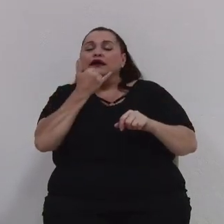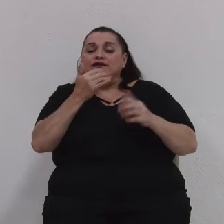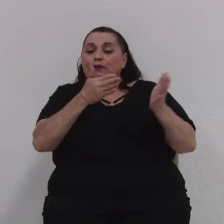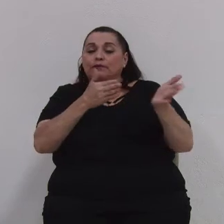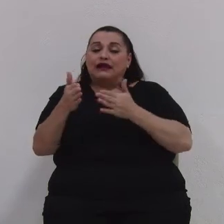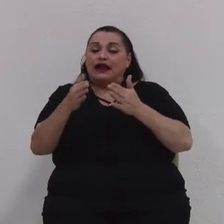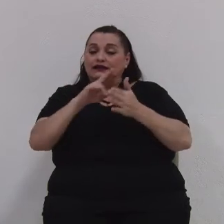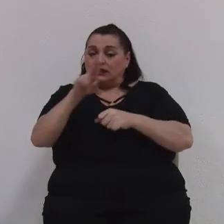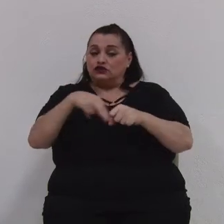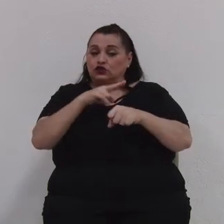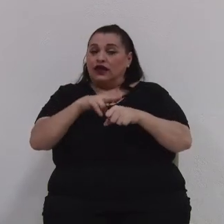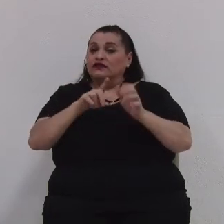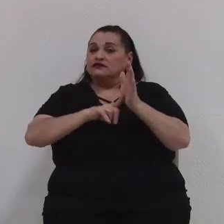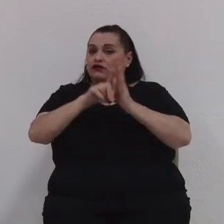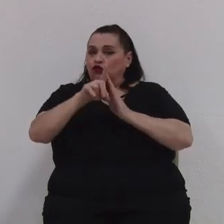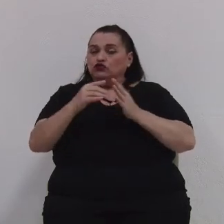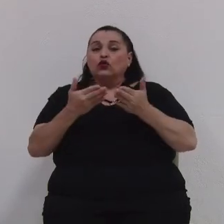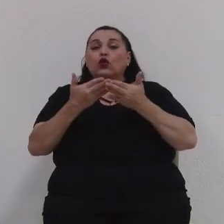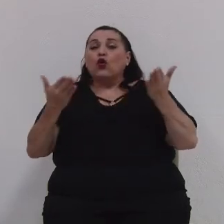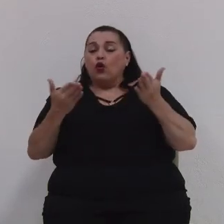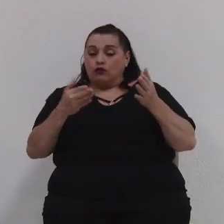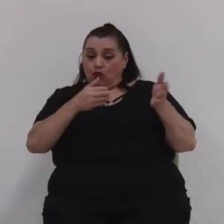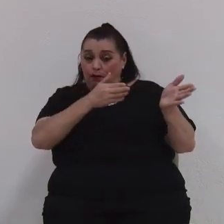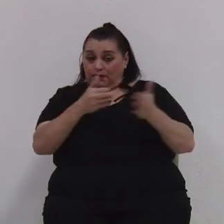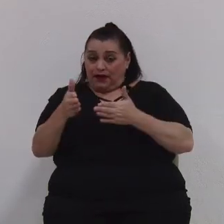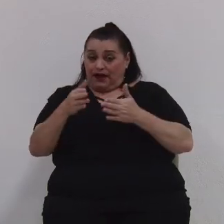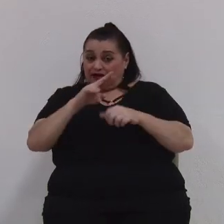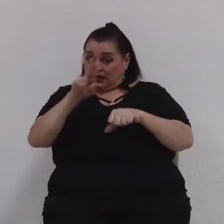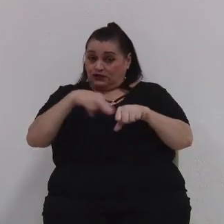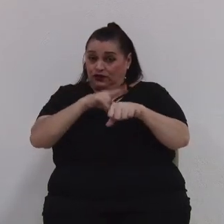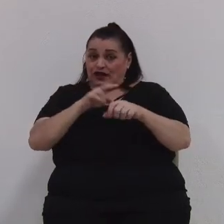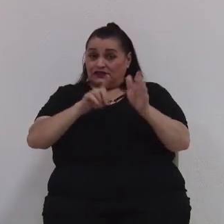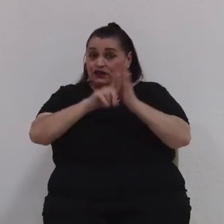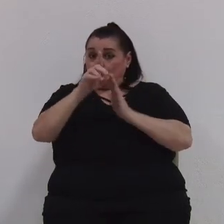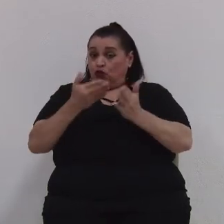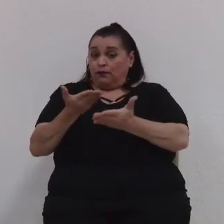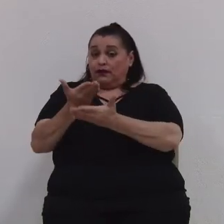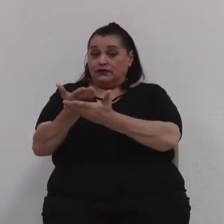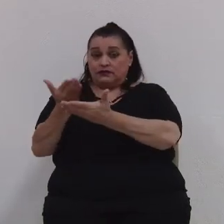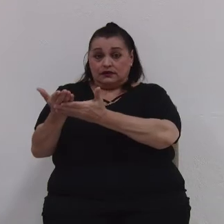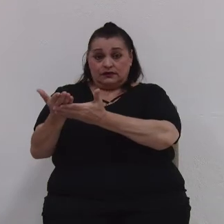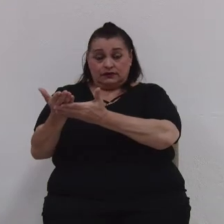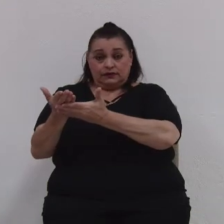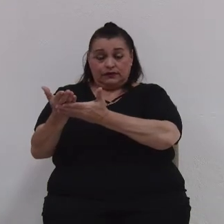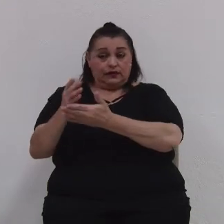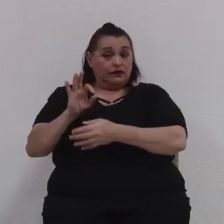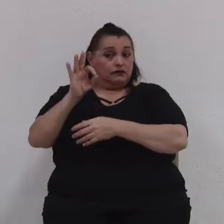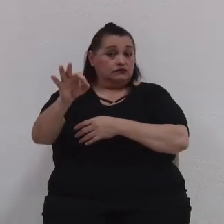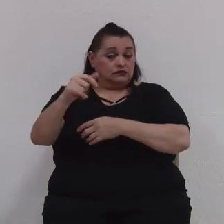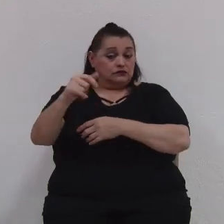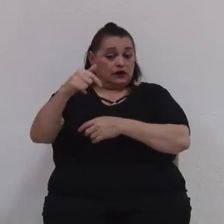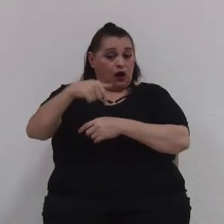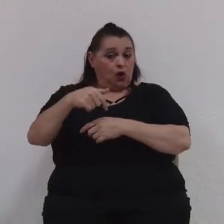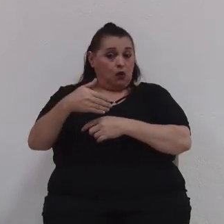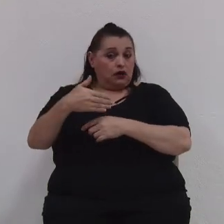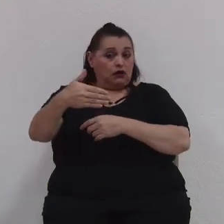de Desarrollo y cómo el Plan Nacional de Desarrollo, que deberá estarse presentando, no sé, entre ahora y creo